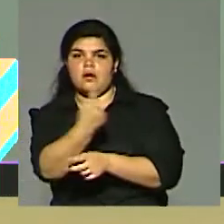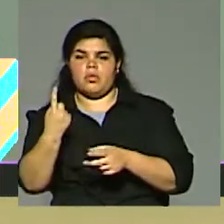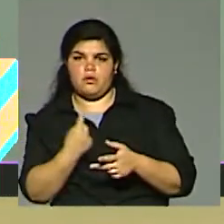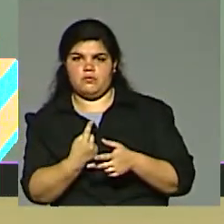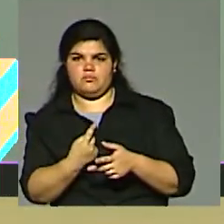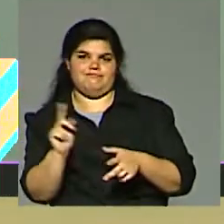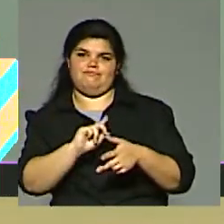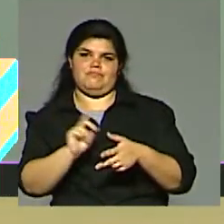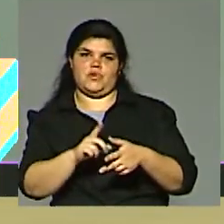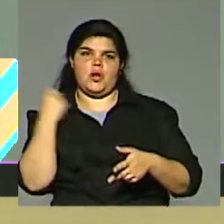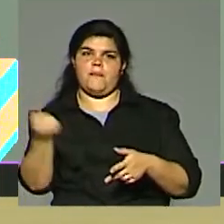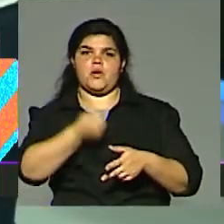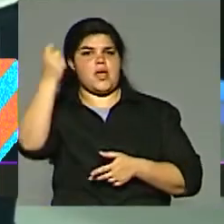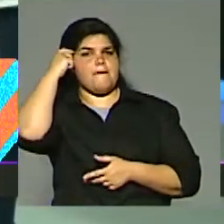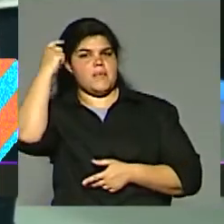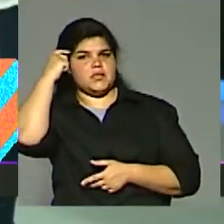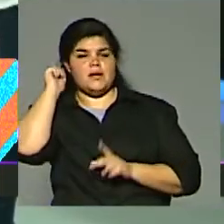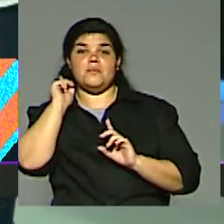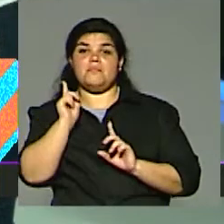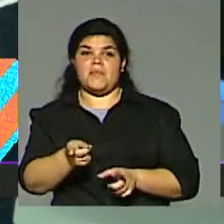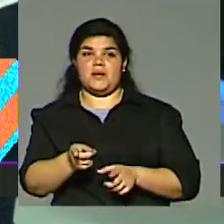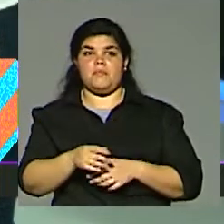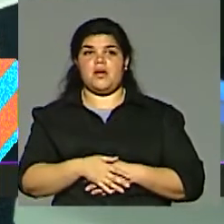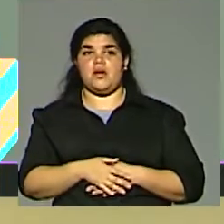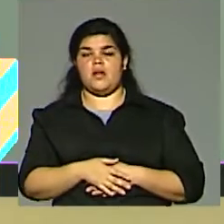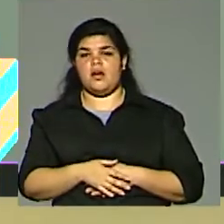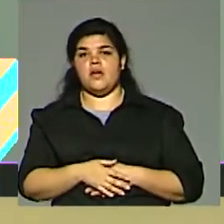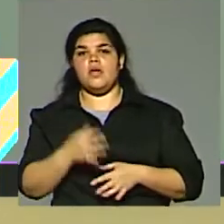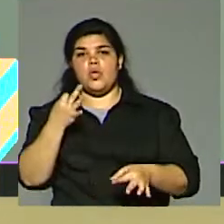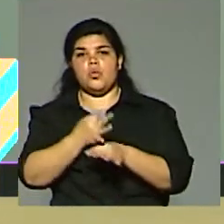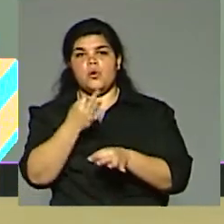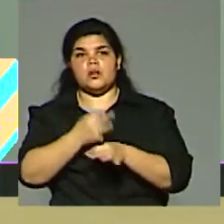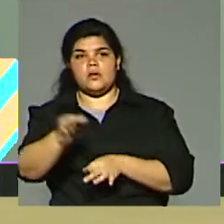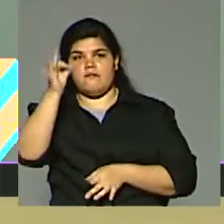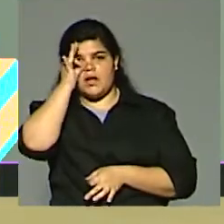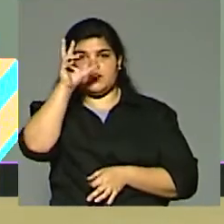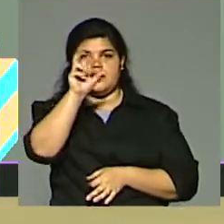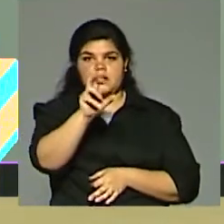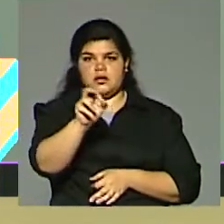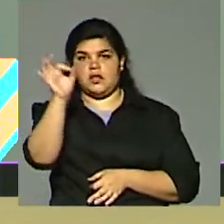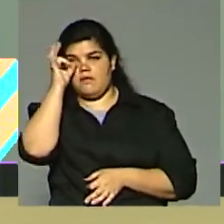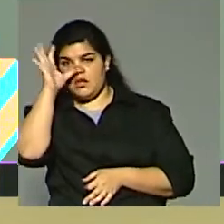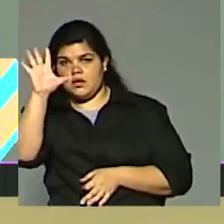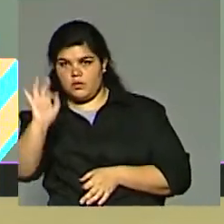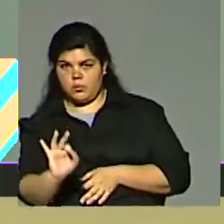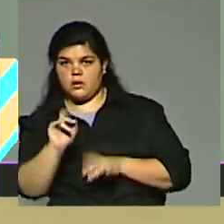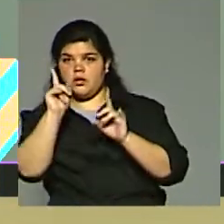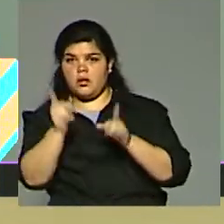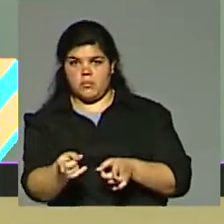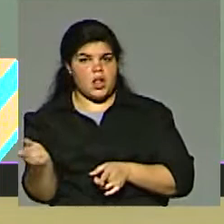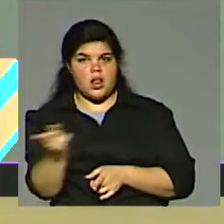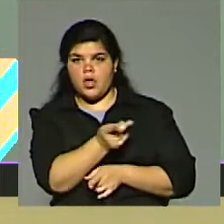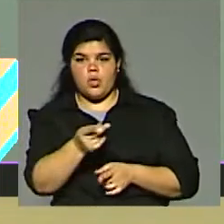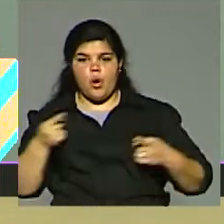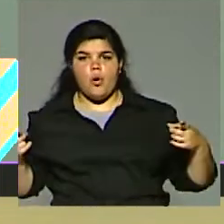línea está planteada justamente la enseñanza de la educación 2030 y la 2050, que también hay un proyecto en este sentido, que es